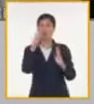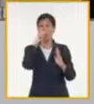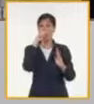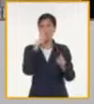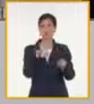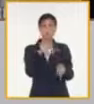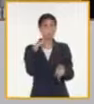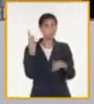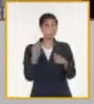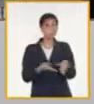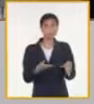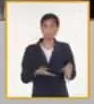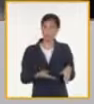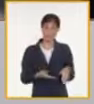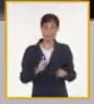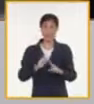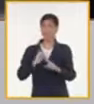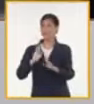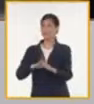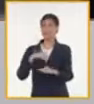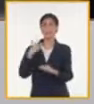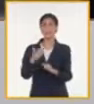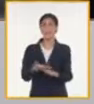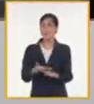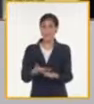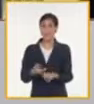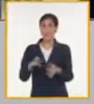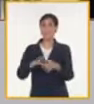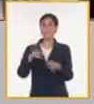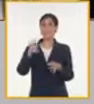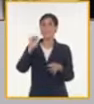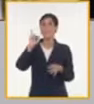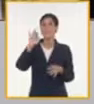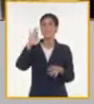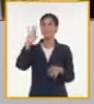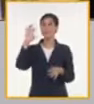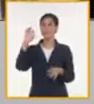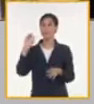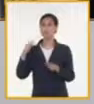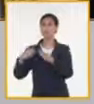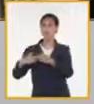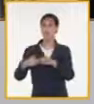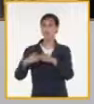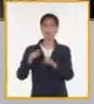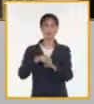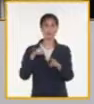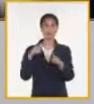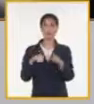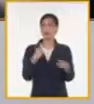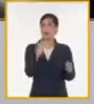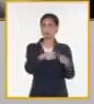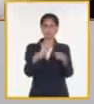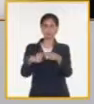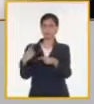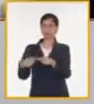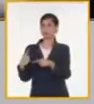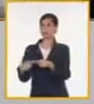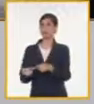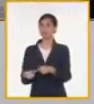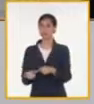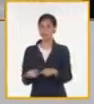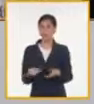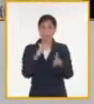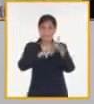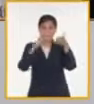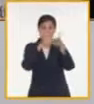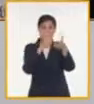después vino Girón después vino la operación mangosta después vieron las acciones de acciones encubiertas de operaciones autónomas los